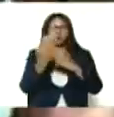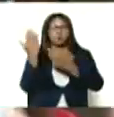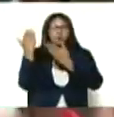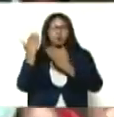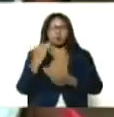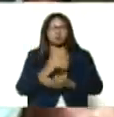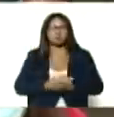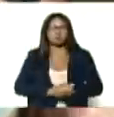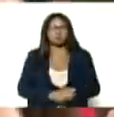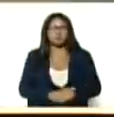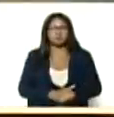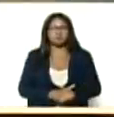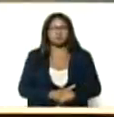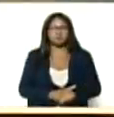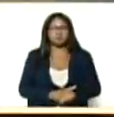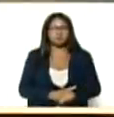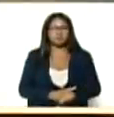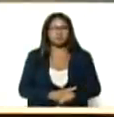Jennifer.